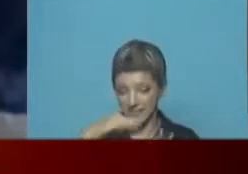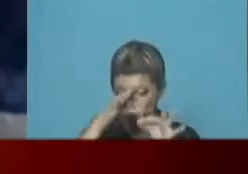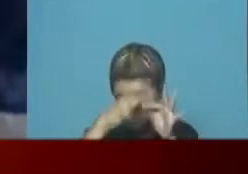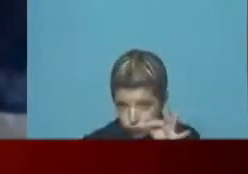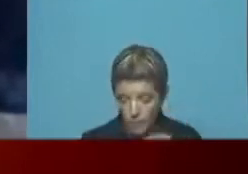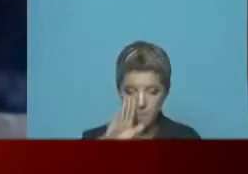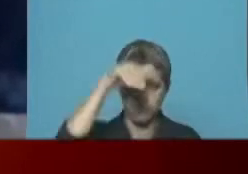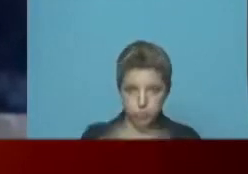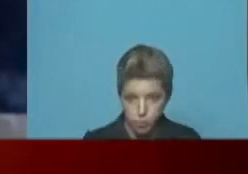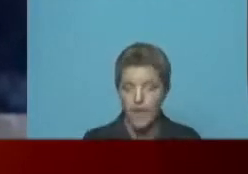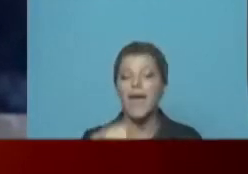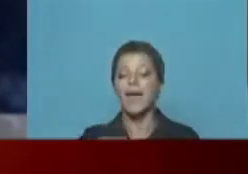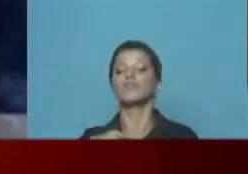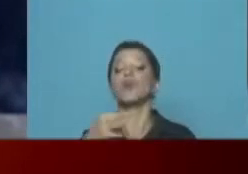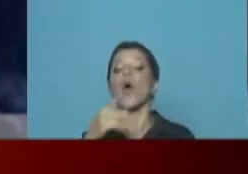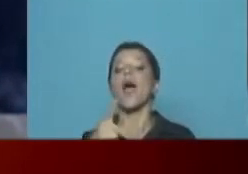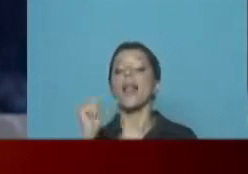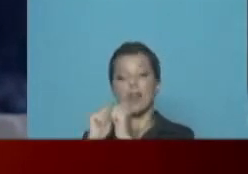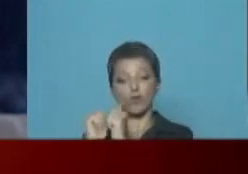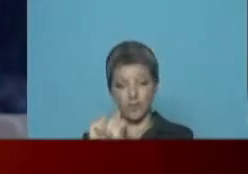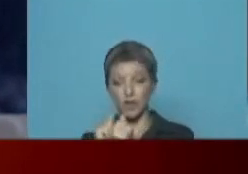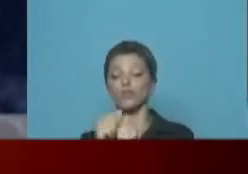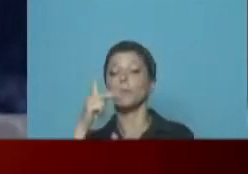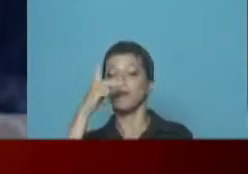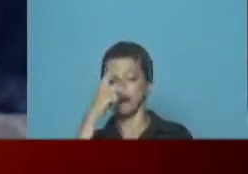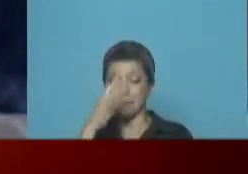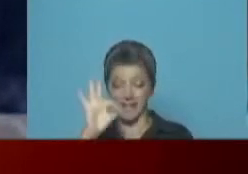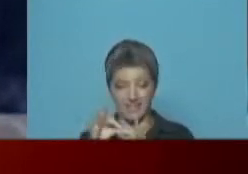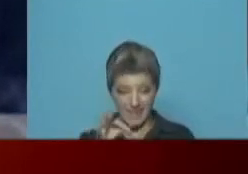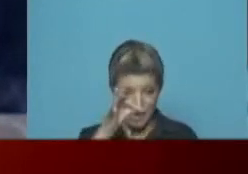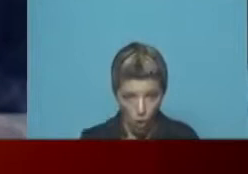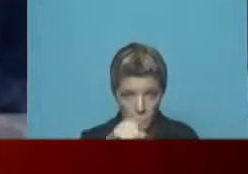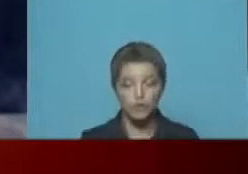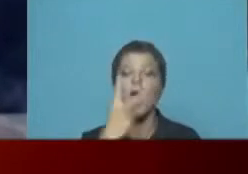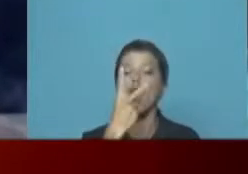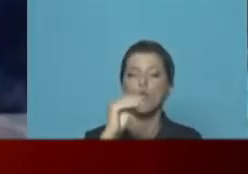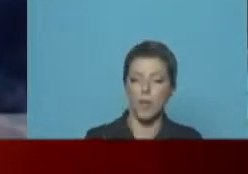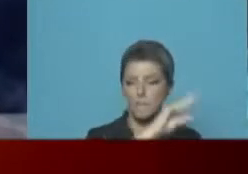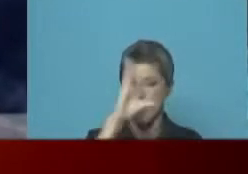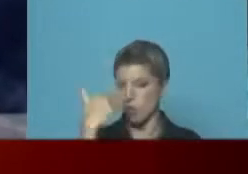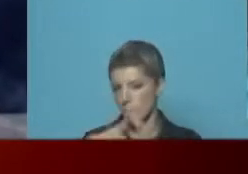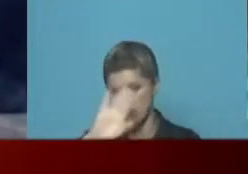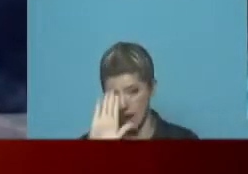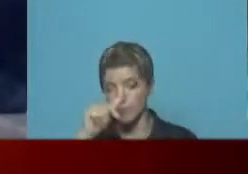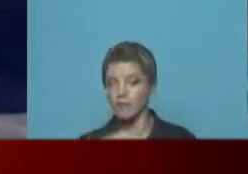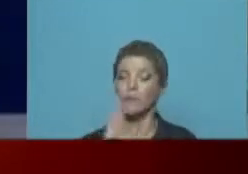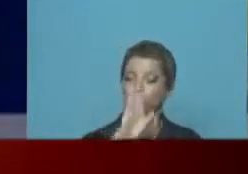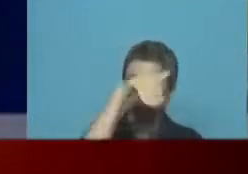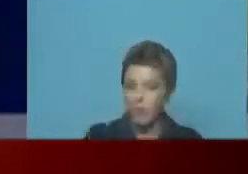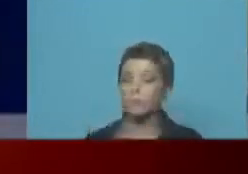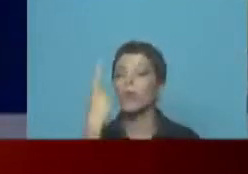aquella época hasta ahora, estamos hablando de más de 500 millones de pesos que había para comprar